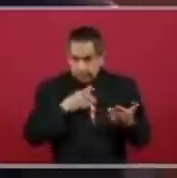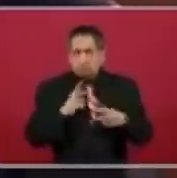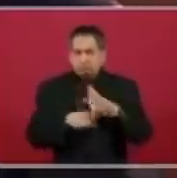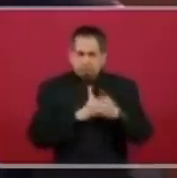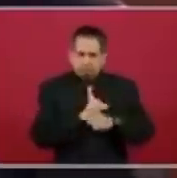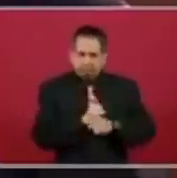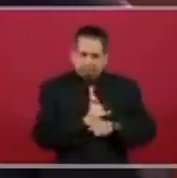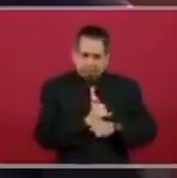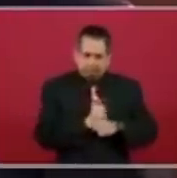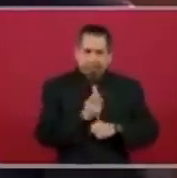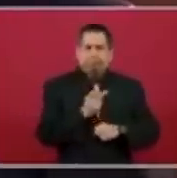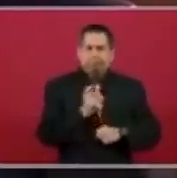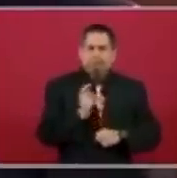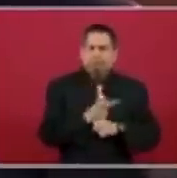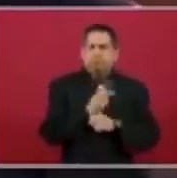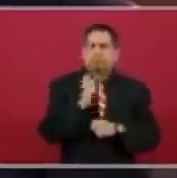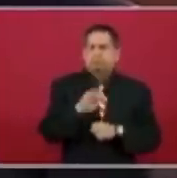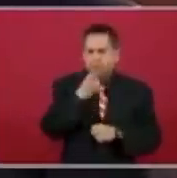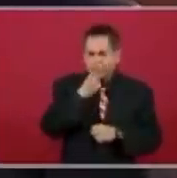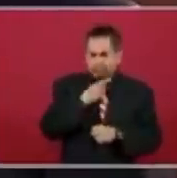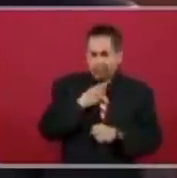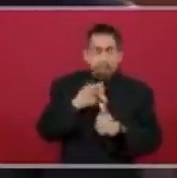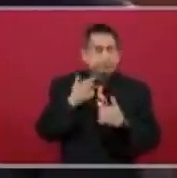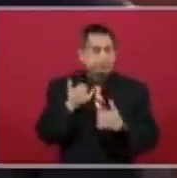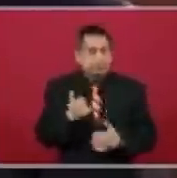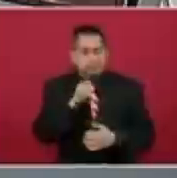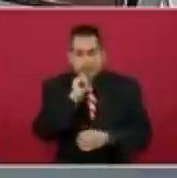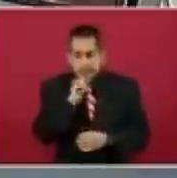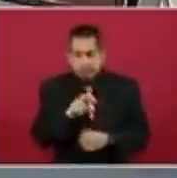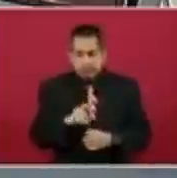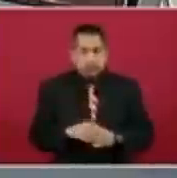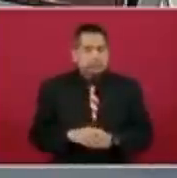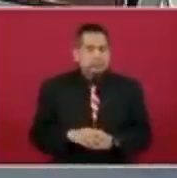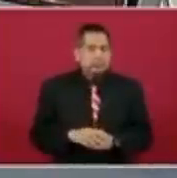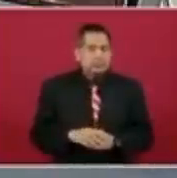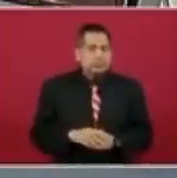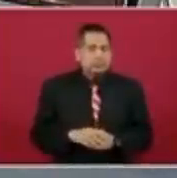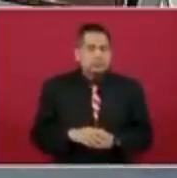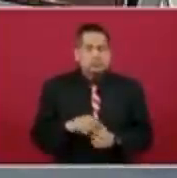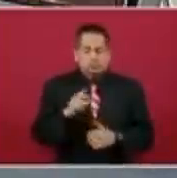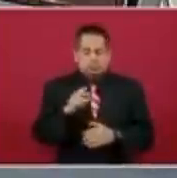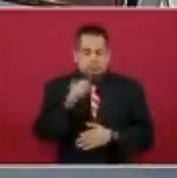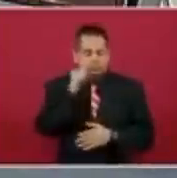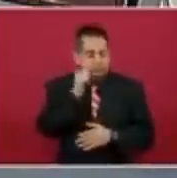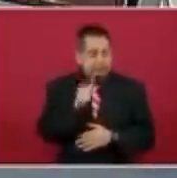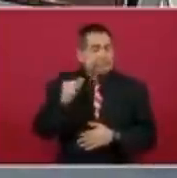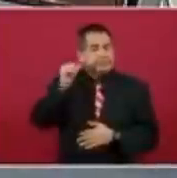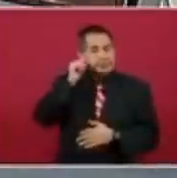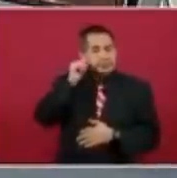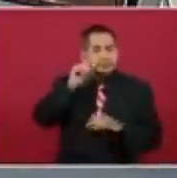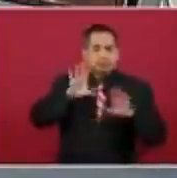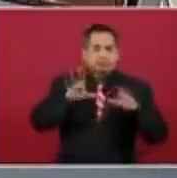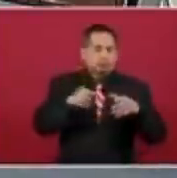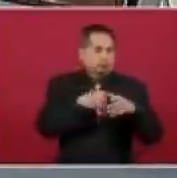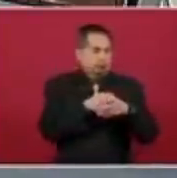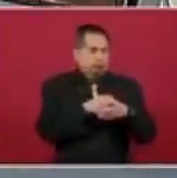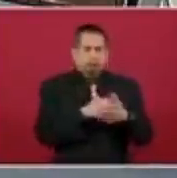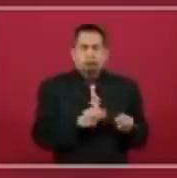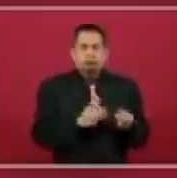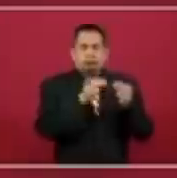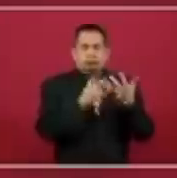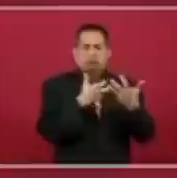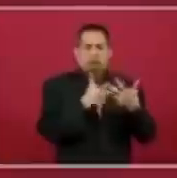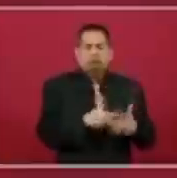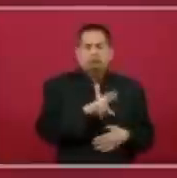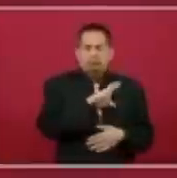vamos a tener resultados y el acto del día de ayer con la iniciativa